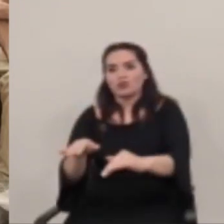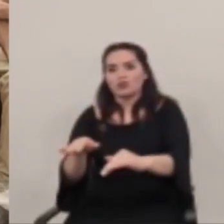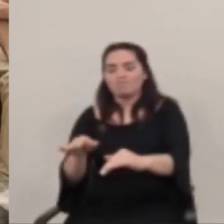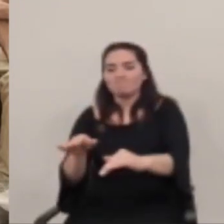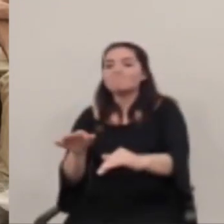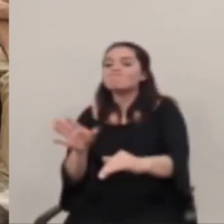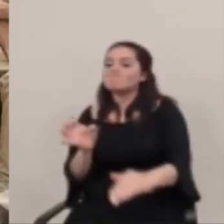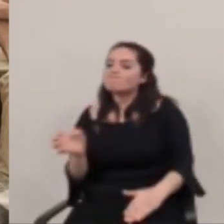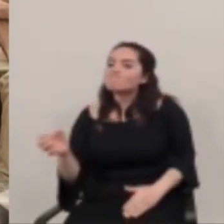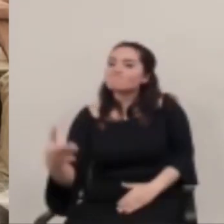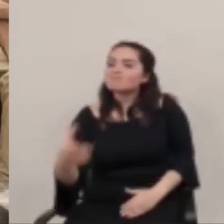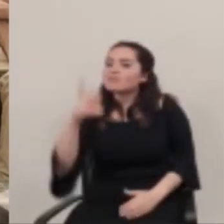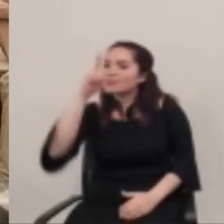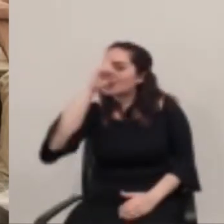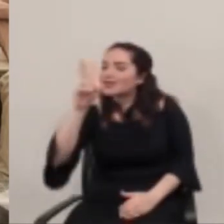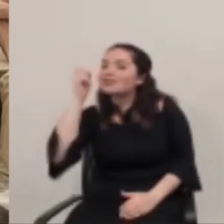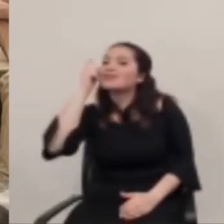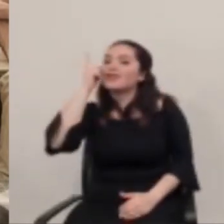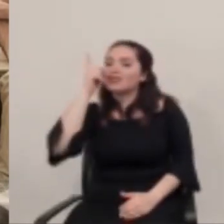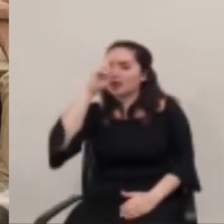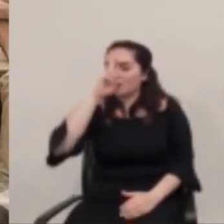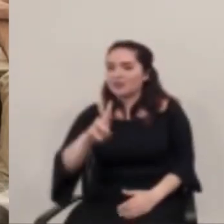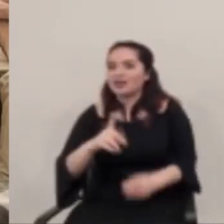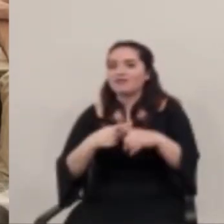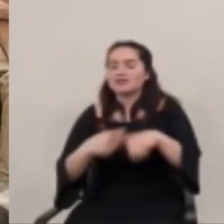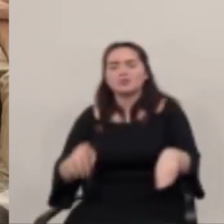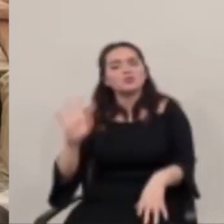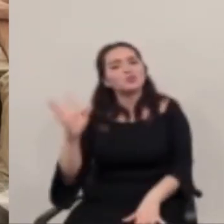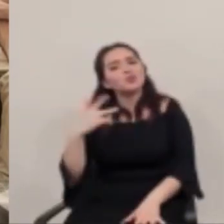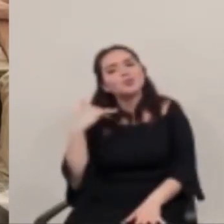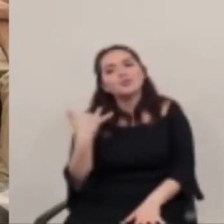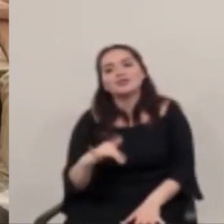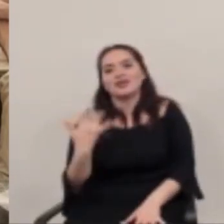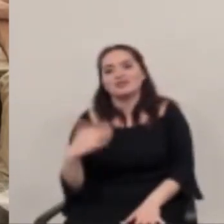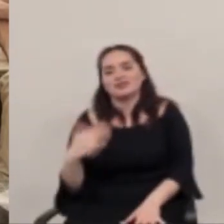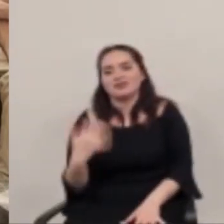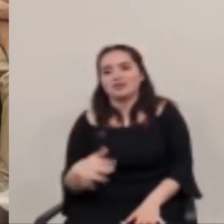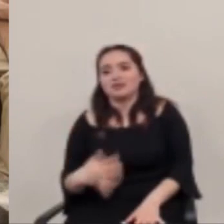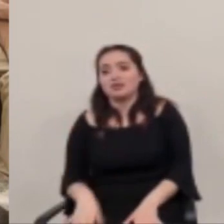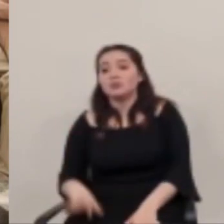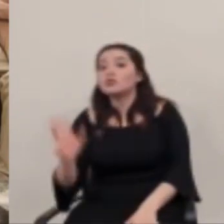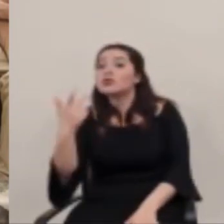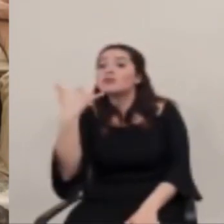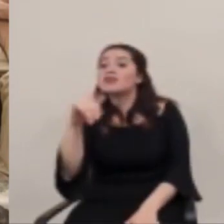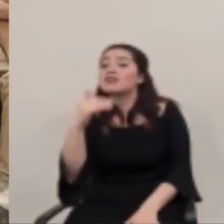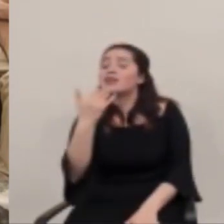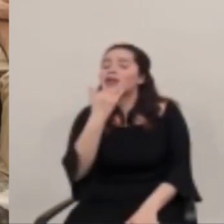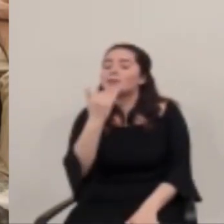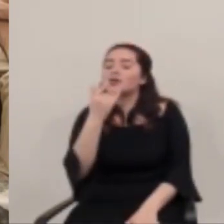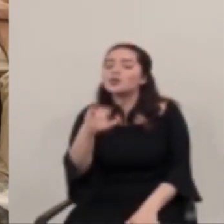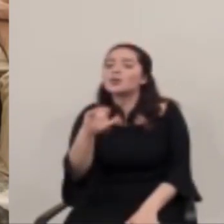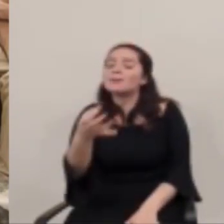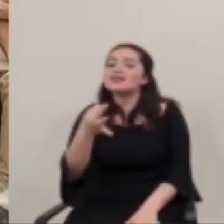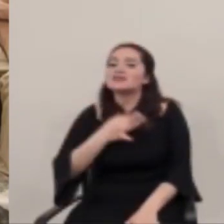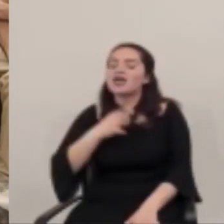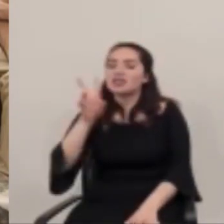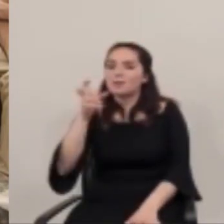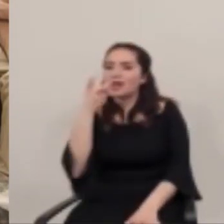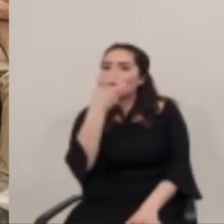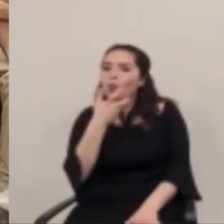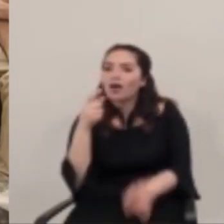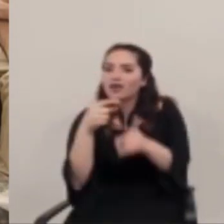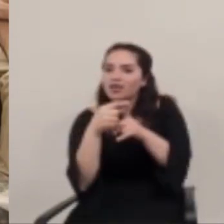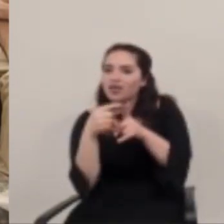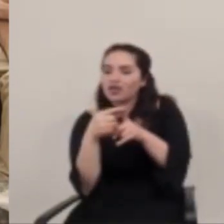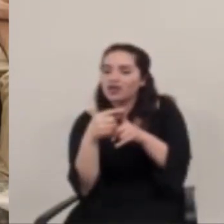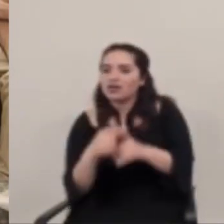a la diversidad, evidentemente es fundamental para que pueda haber esa visibilización. Ahora, es muy importante también lo que tú mencionabas respecto al lenguaje, ¿eh?